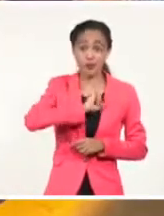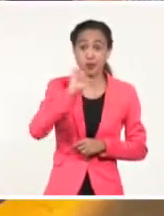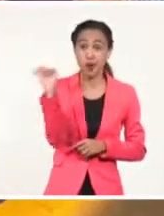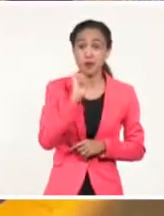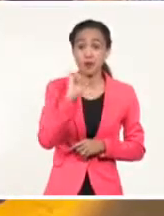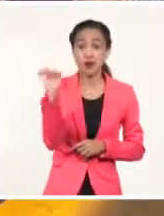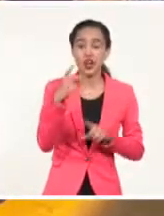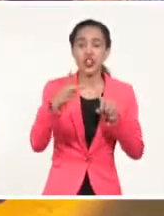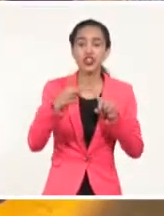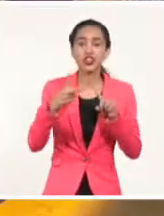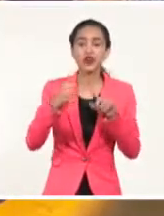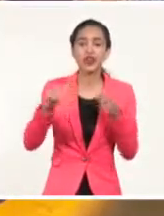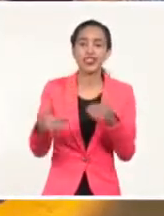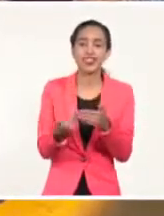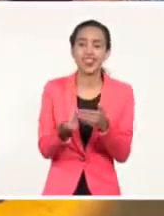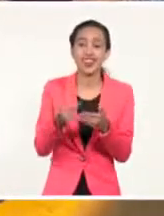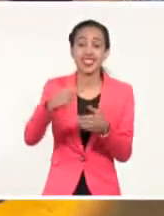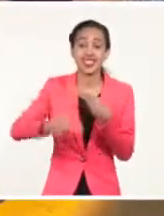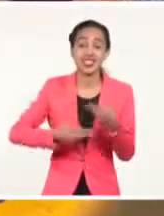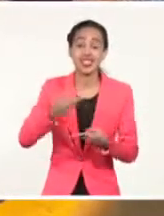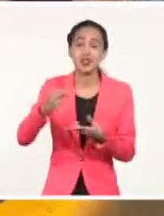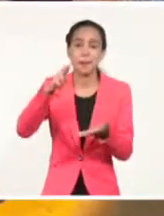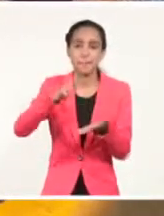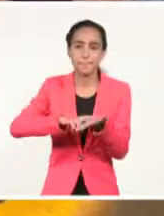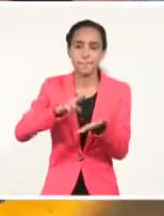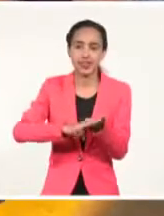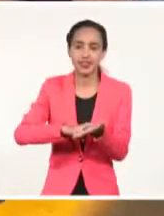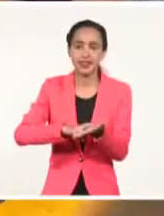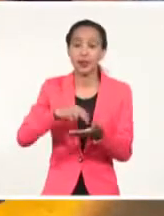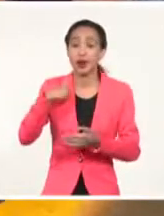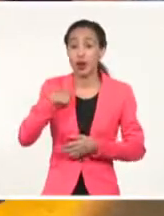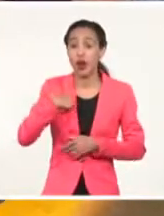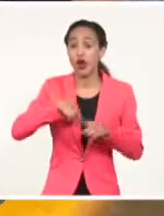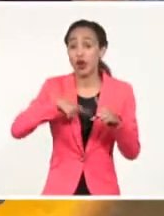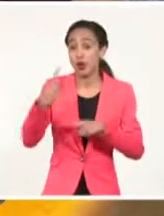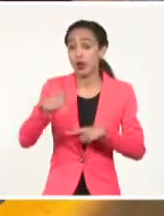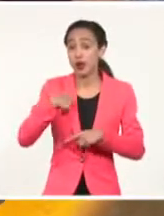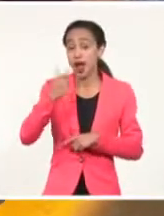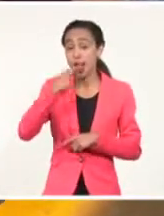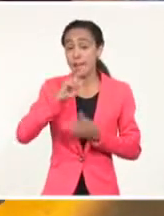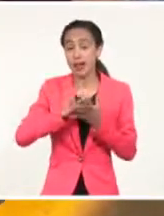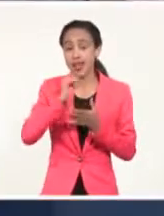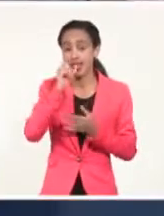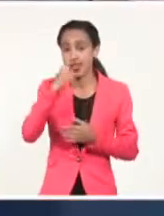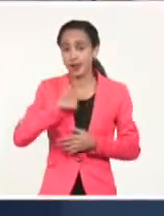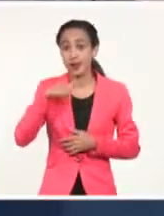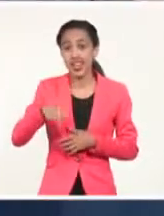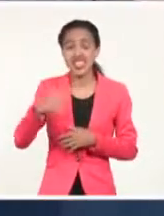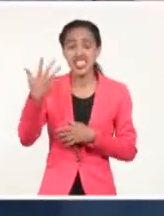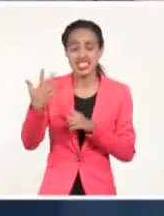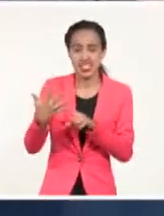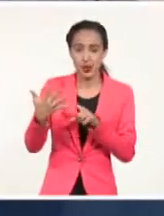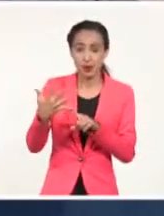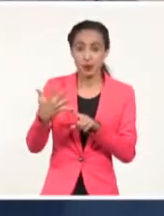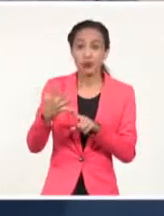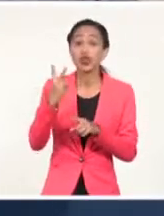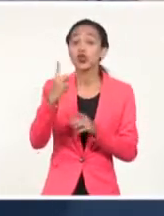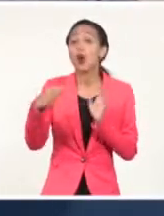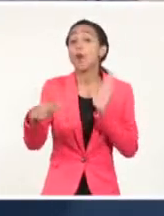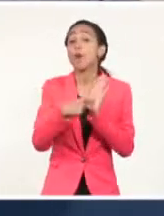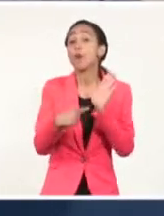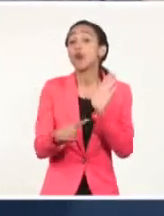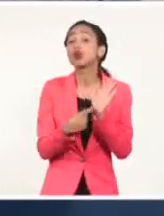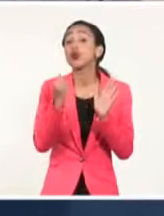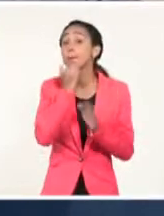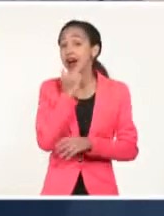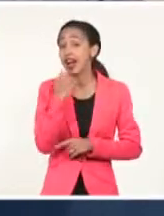doble jornada celebrada este martes y ahora ventaja en un punto al gran maestro Omar Almeida. Verdalles llegó a 5 y de hacer 2 puntos más en las 3